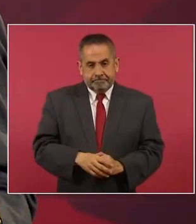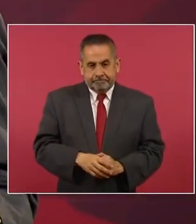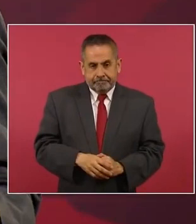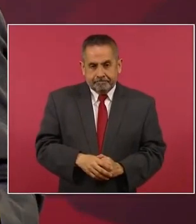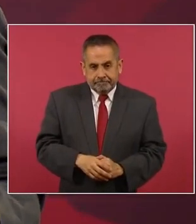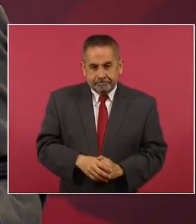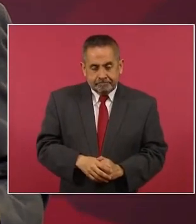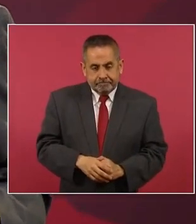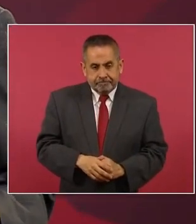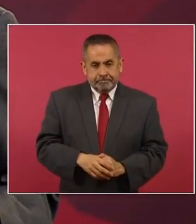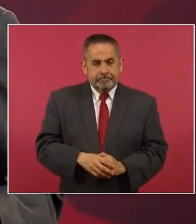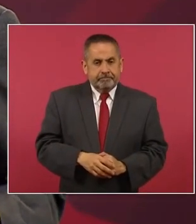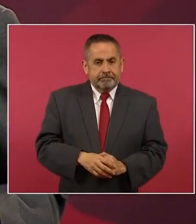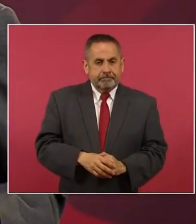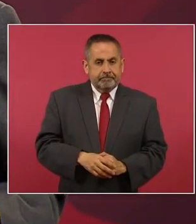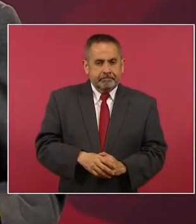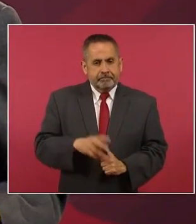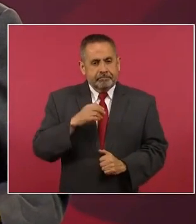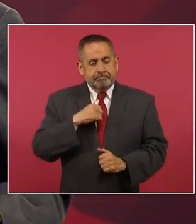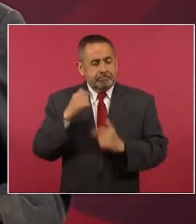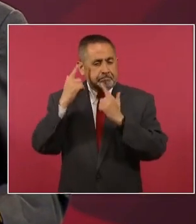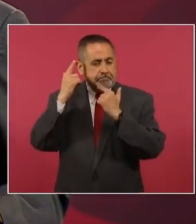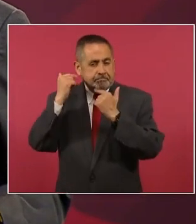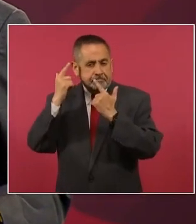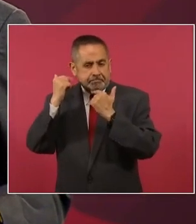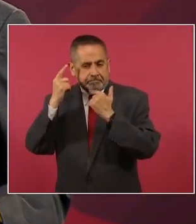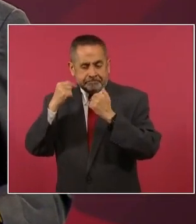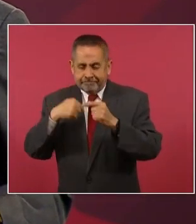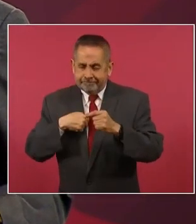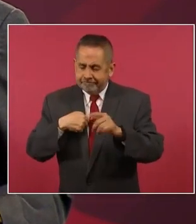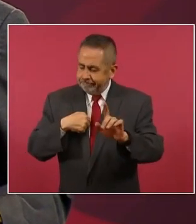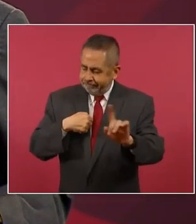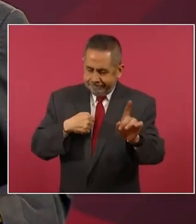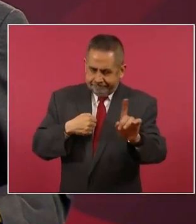nos estamos chupando el dedo.